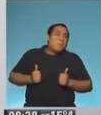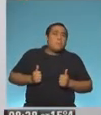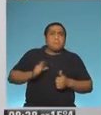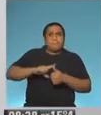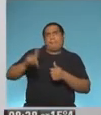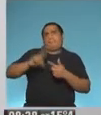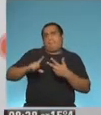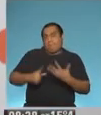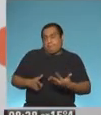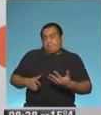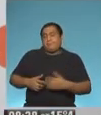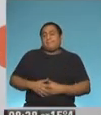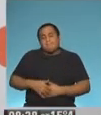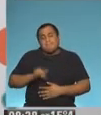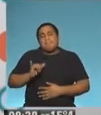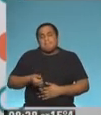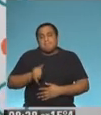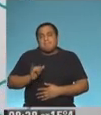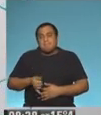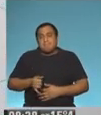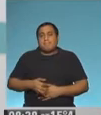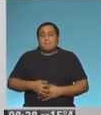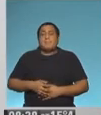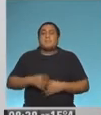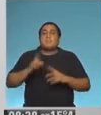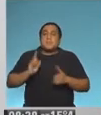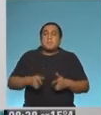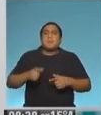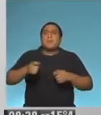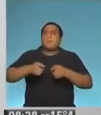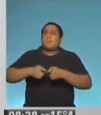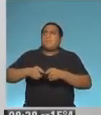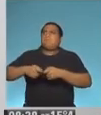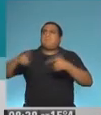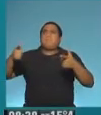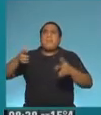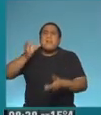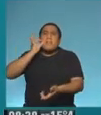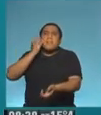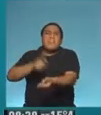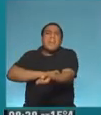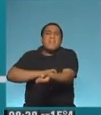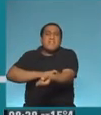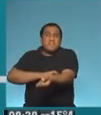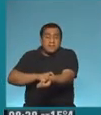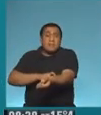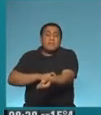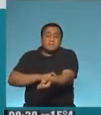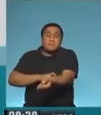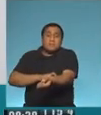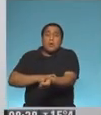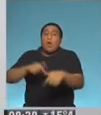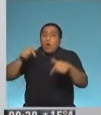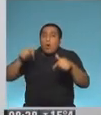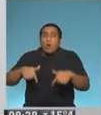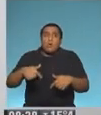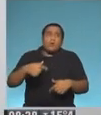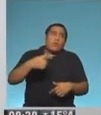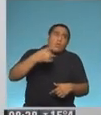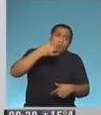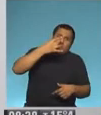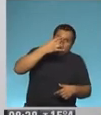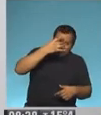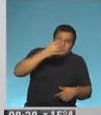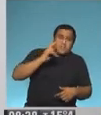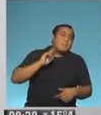hablabas. De la mano de eso ha crecido la diabetes. Hoy entre 2 y 13%